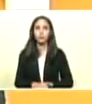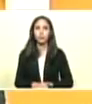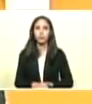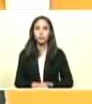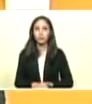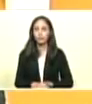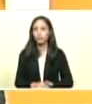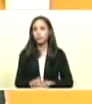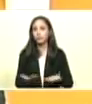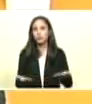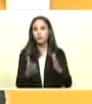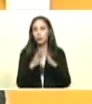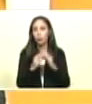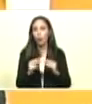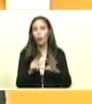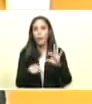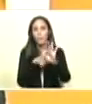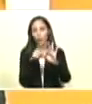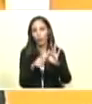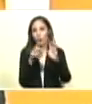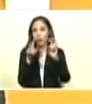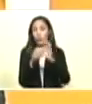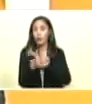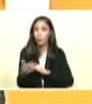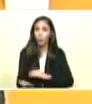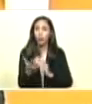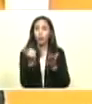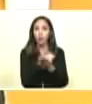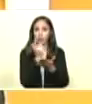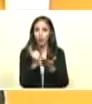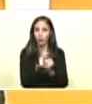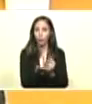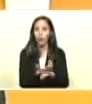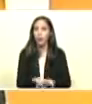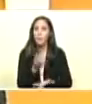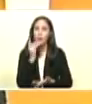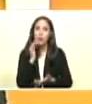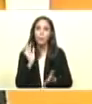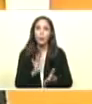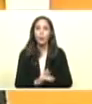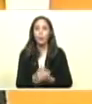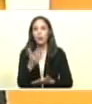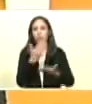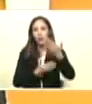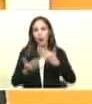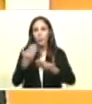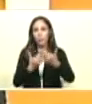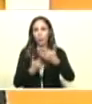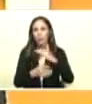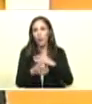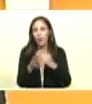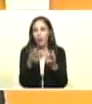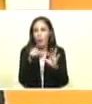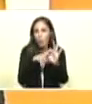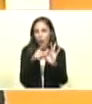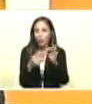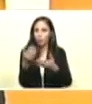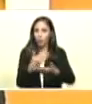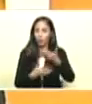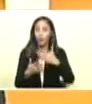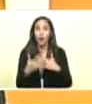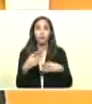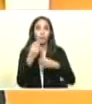la criptomoneda venezolana. Es un manual muy importante, manual de prevención para las casas de intercambio. Procédase a